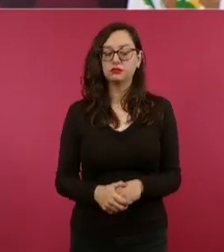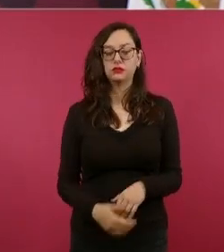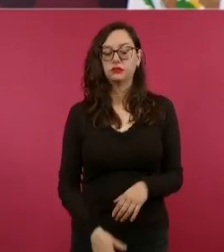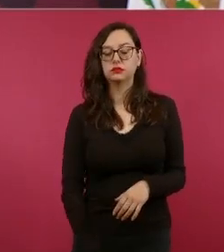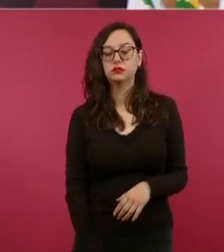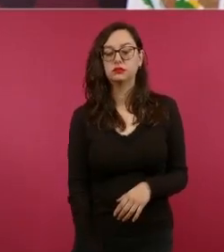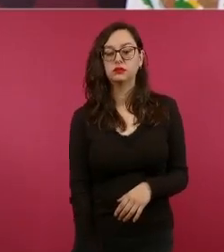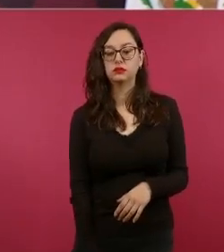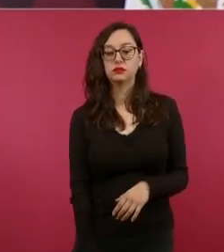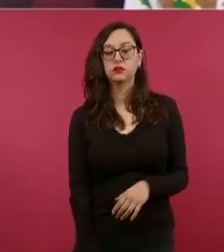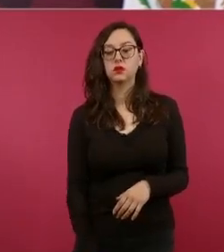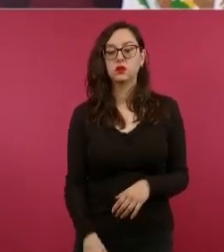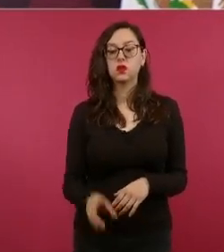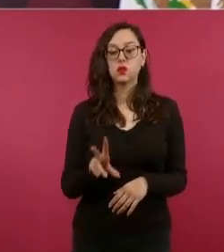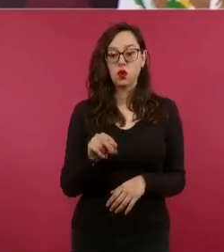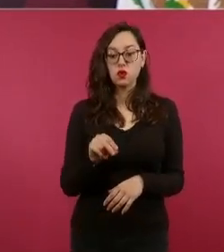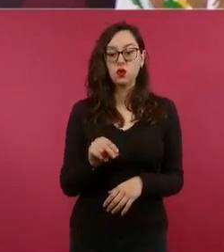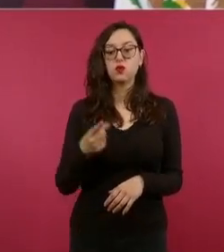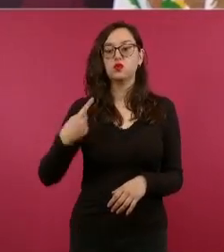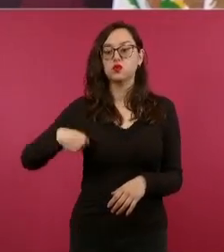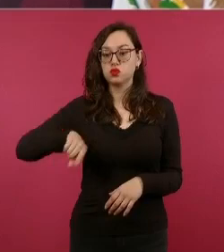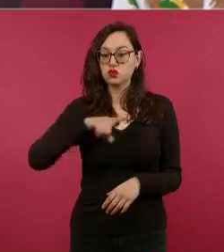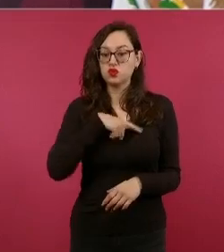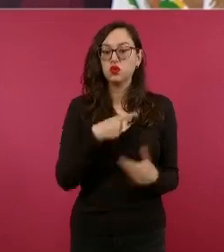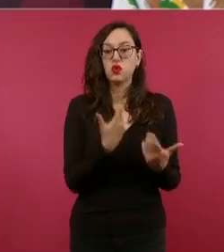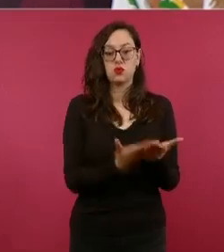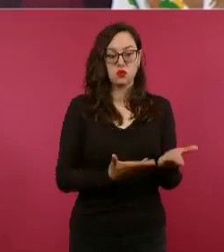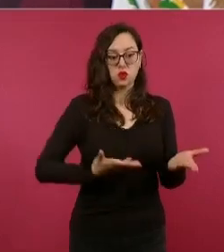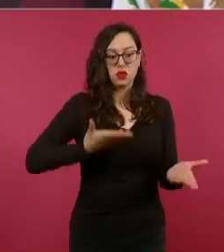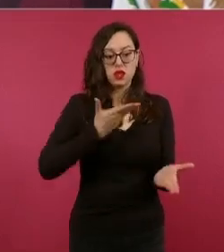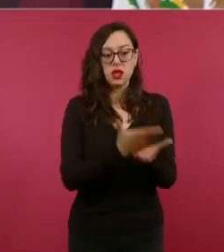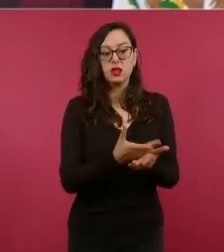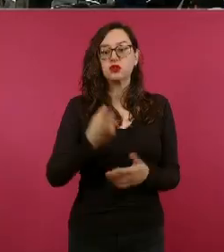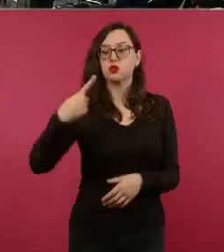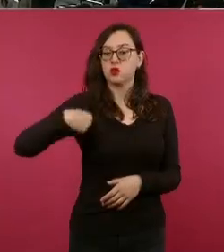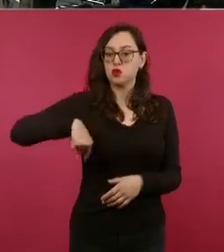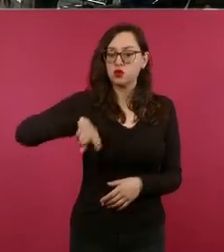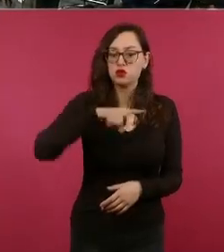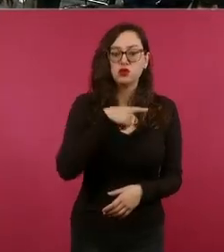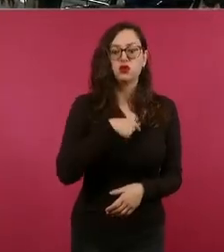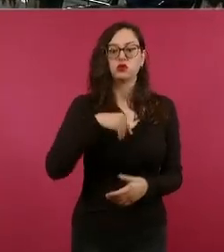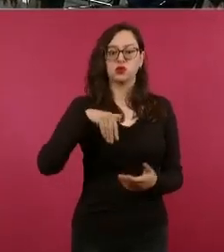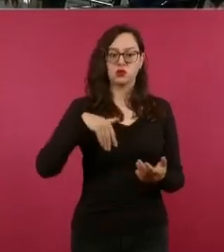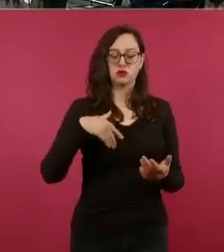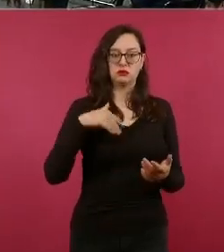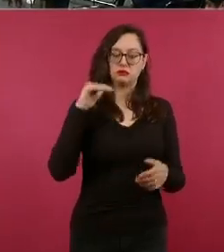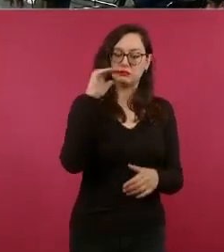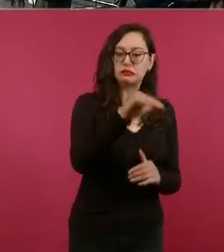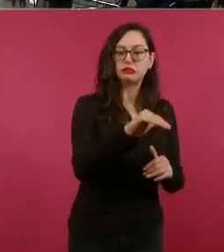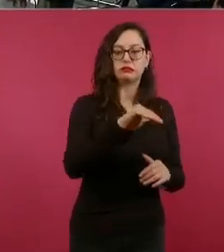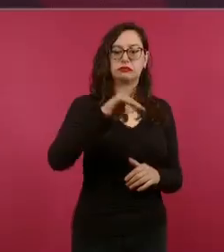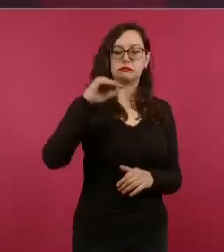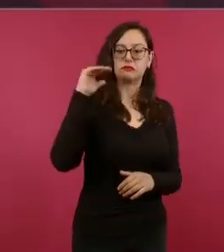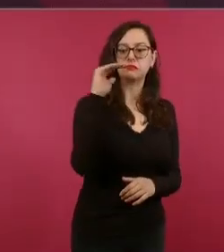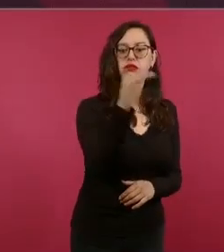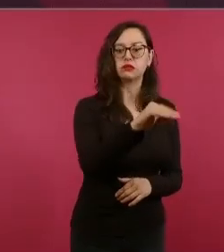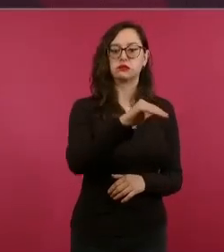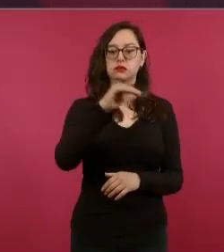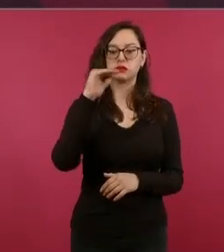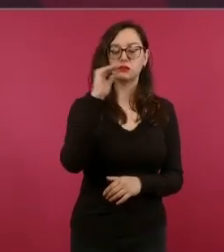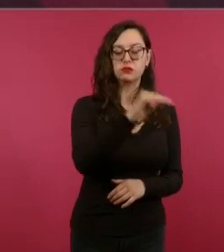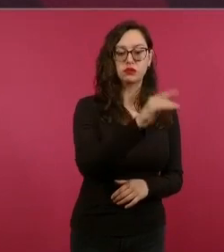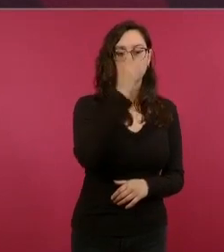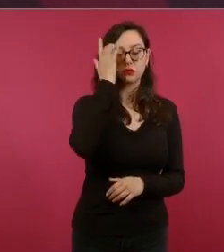Una de las cosas que nosotros le hemos insistido mucho al gobierno de Canadá, de Estados Unidos, es de